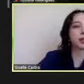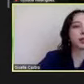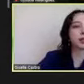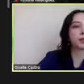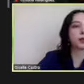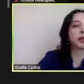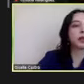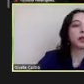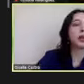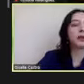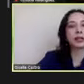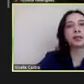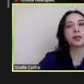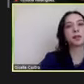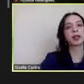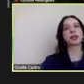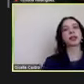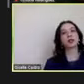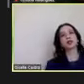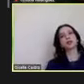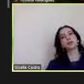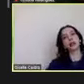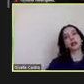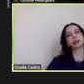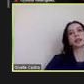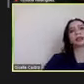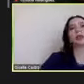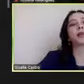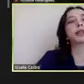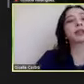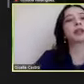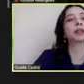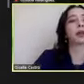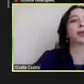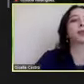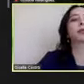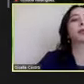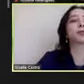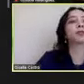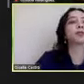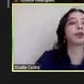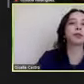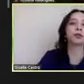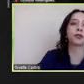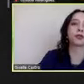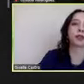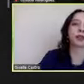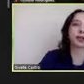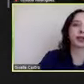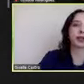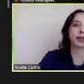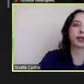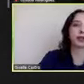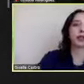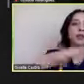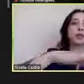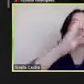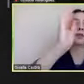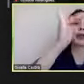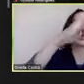la fisioterapia, ¿ok? Ahorita vamos a adentrarnos más en esta parte, sin embargo, se busca mucho lo que